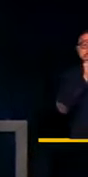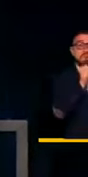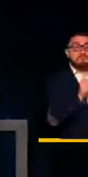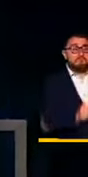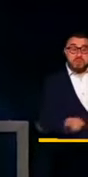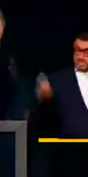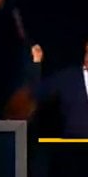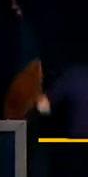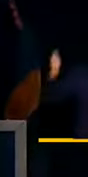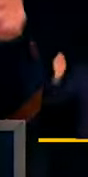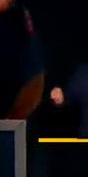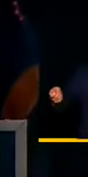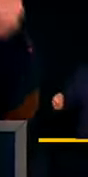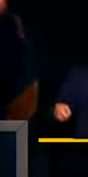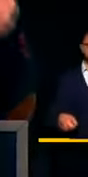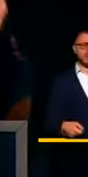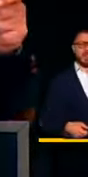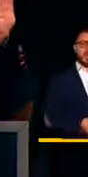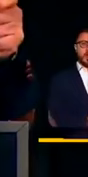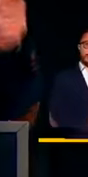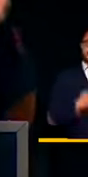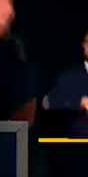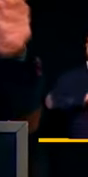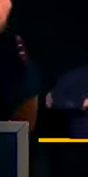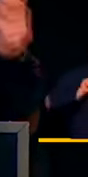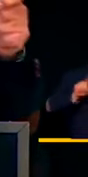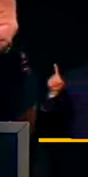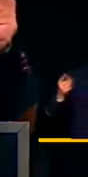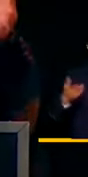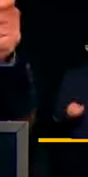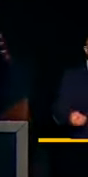mayor, y en Colombia estamos dando es un plato